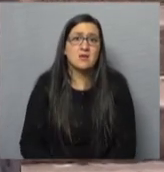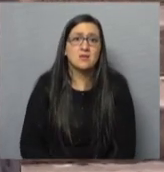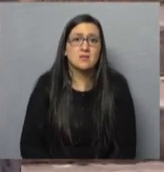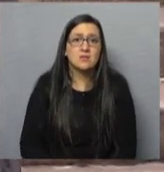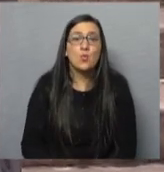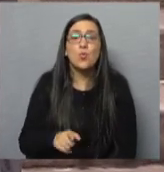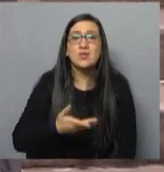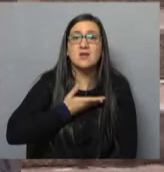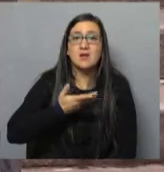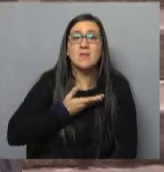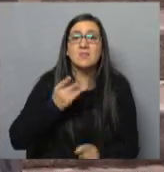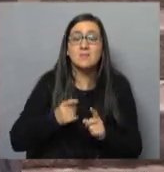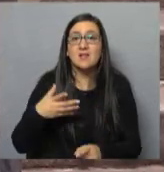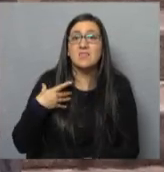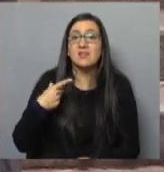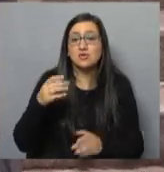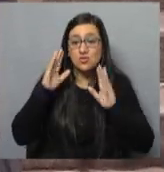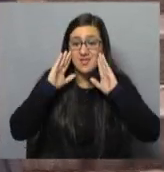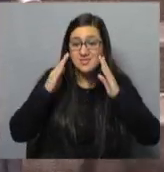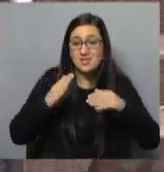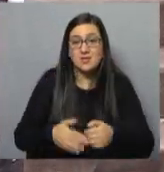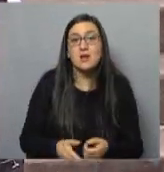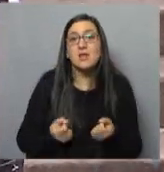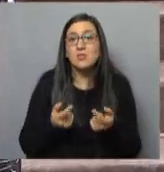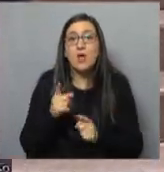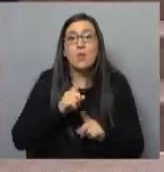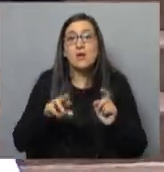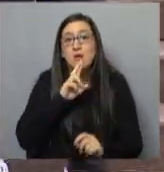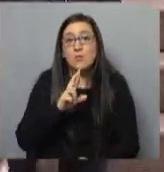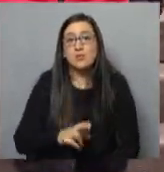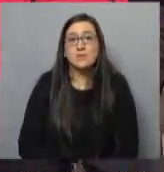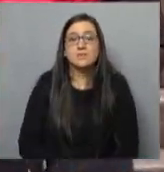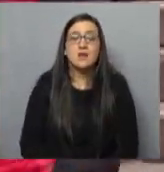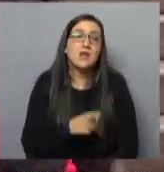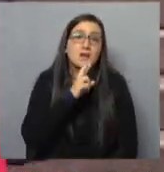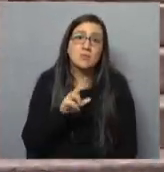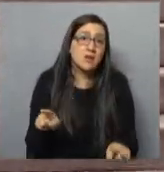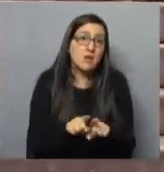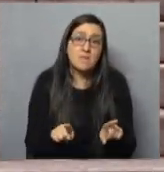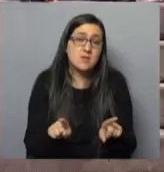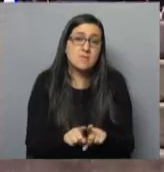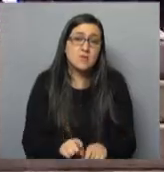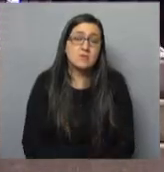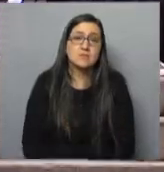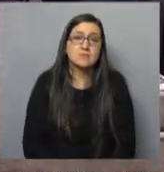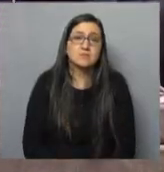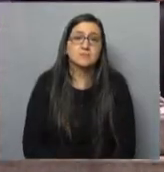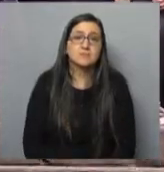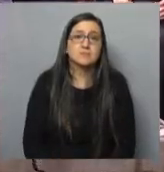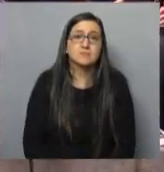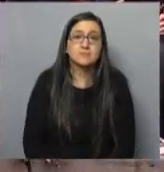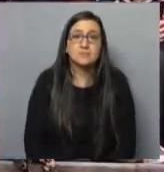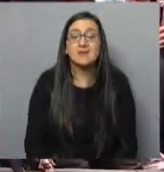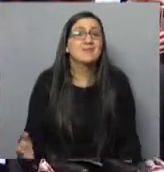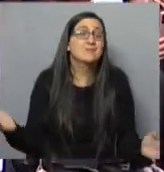están reclamando también que la dirección los atienda? ¿Les ha dado alguna respuesta? Sí, la respuesta es la misma de que